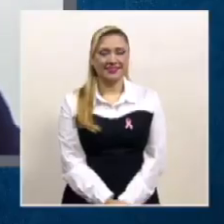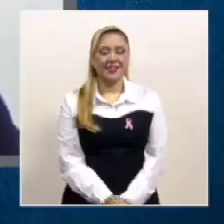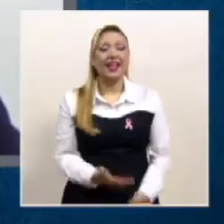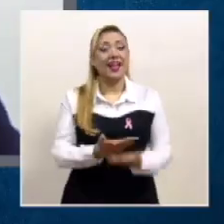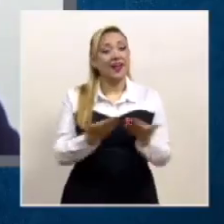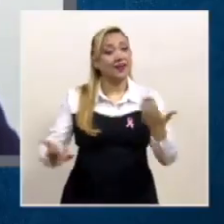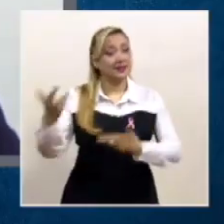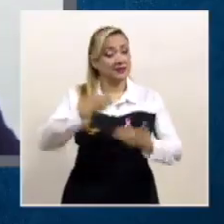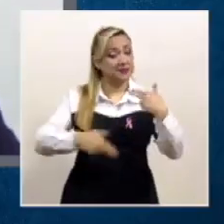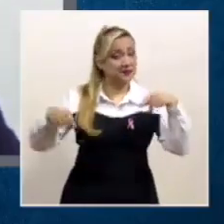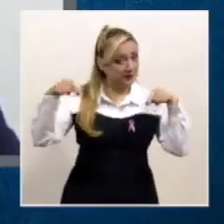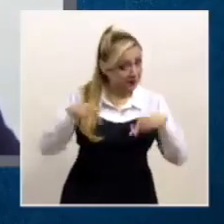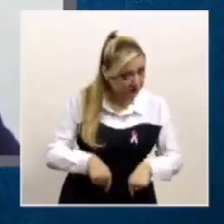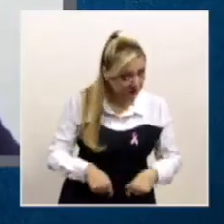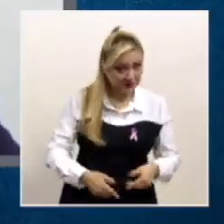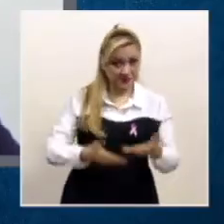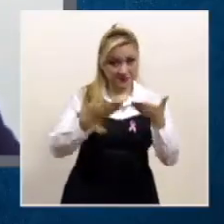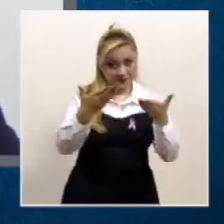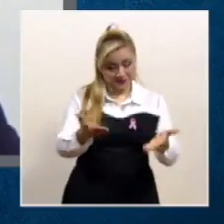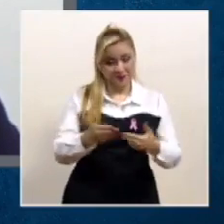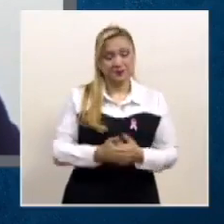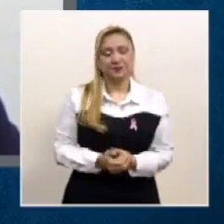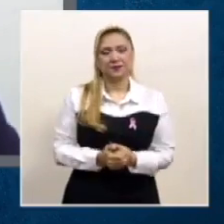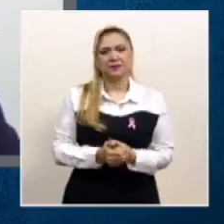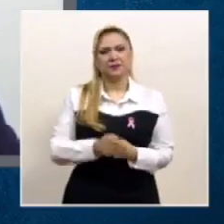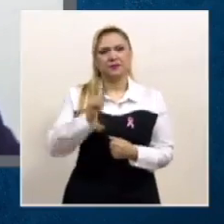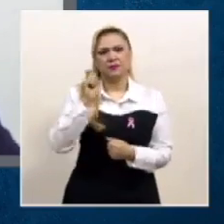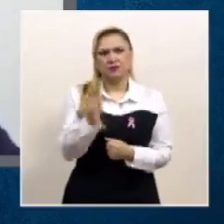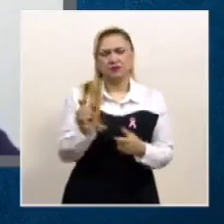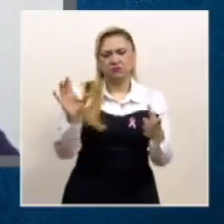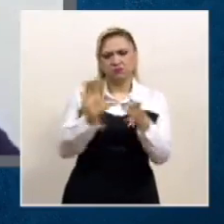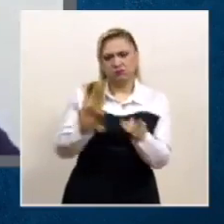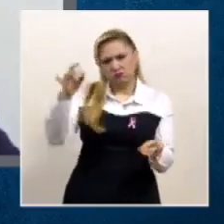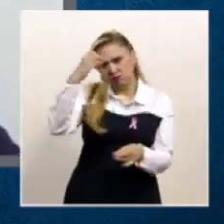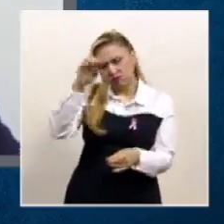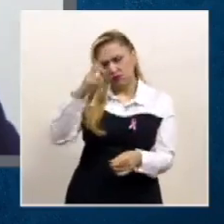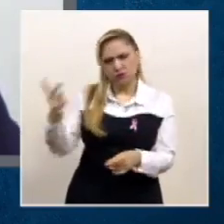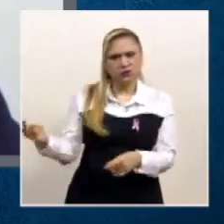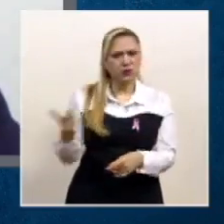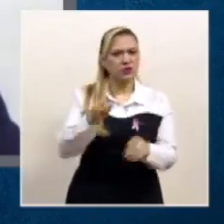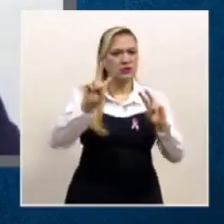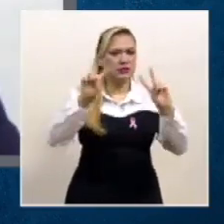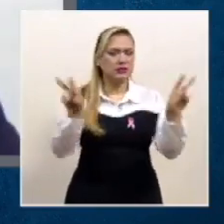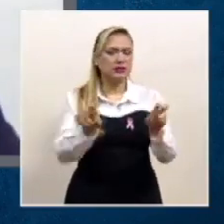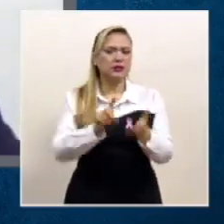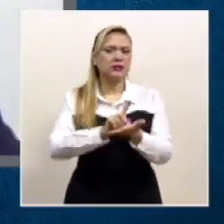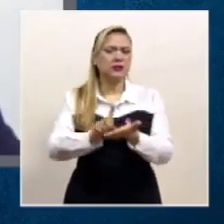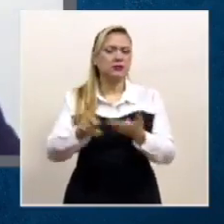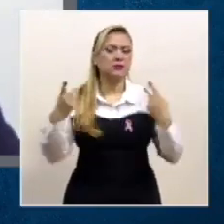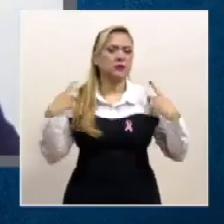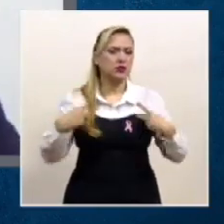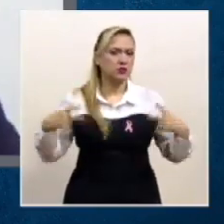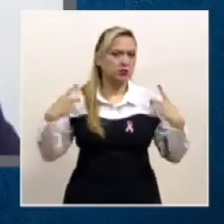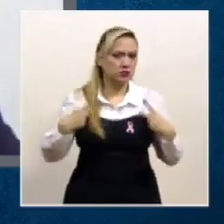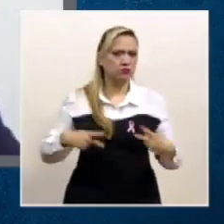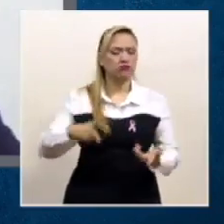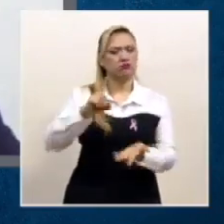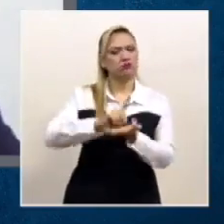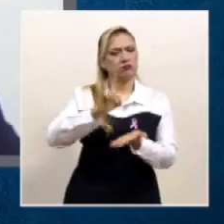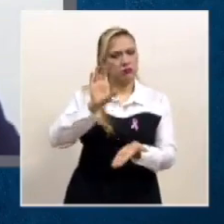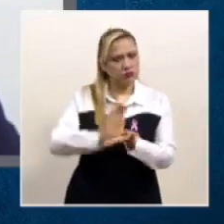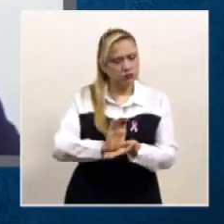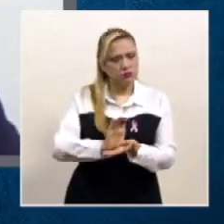Ya estamos de regreso en su programa Tus Derechos. Estamos hablando con una experta y un experto sobre los derechos de las personas con